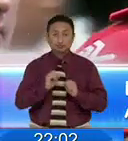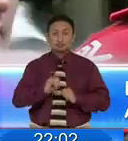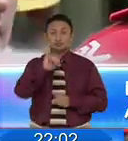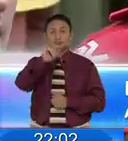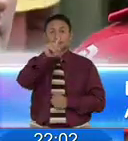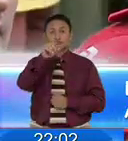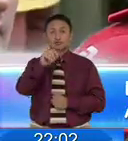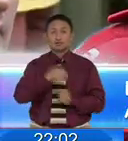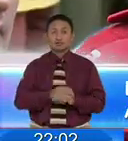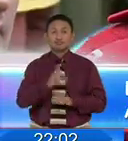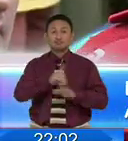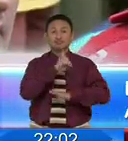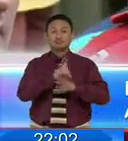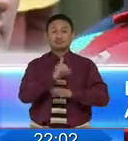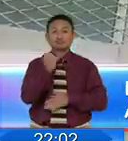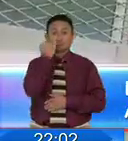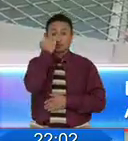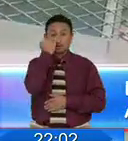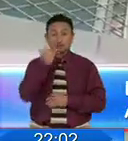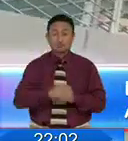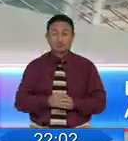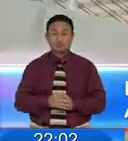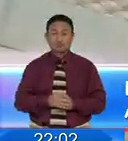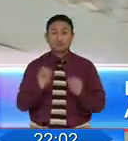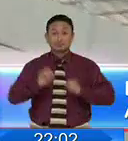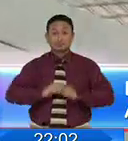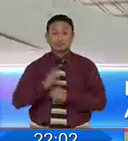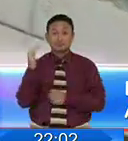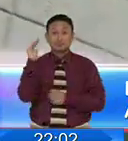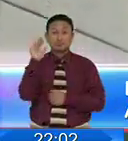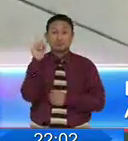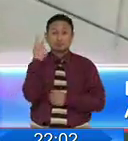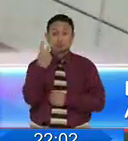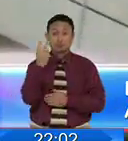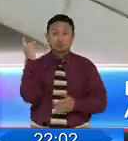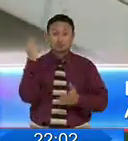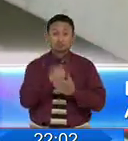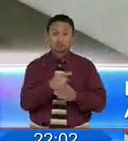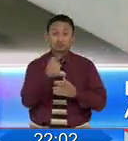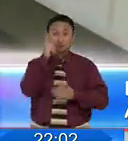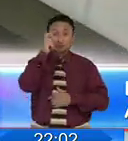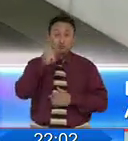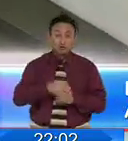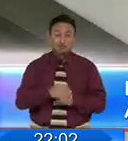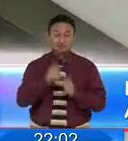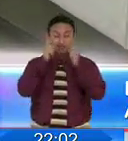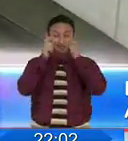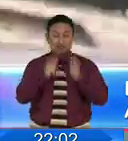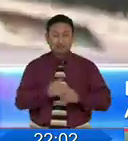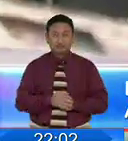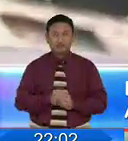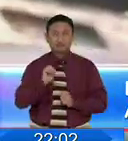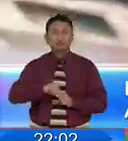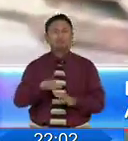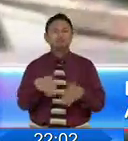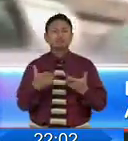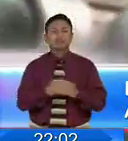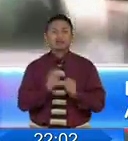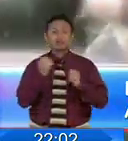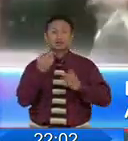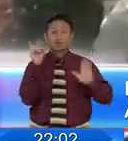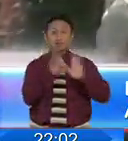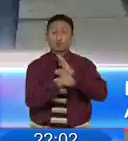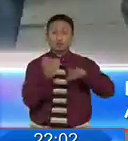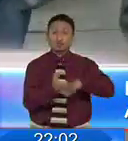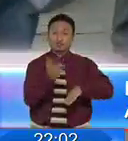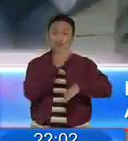Isa, dirigente indígena de Cotopaxi, sí acudieron a la segunda convocatoria de la Fiscalía General del Estado en relación a la denuncia